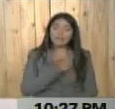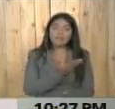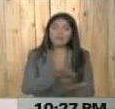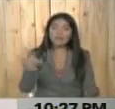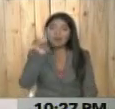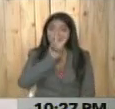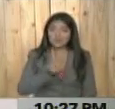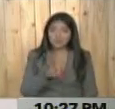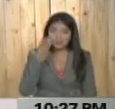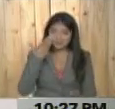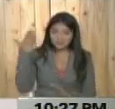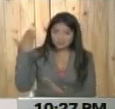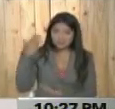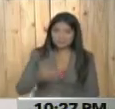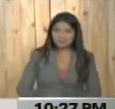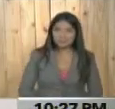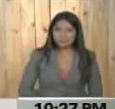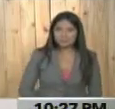Venezuela. Adelante.